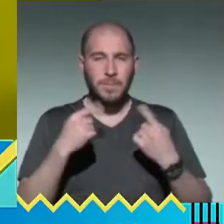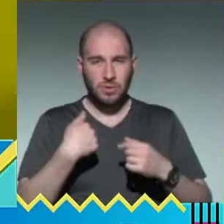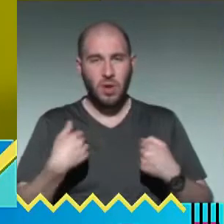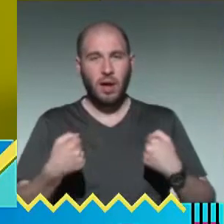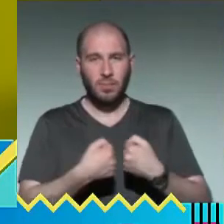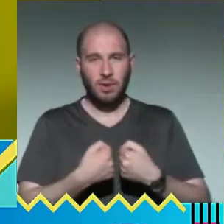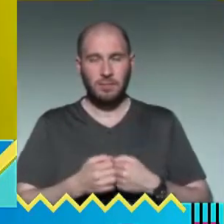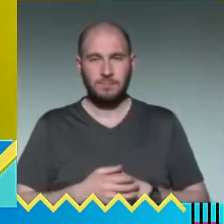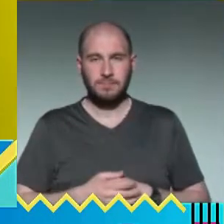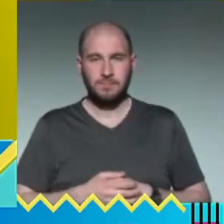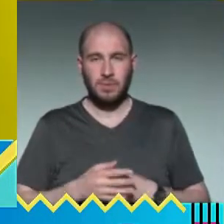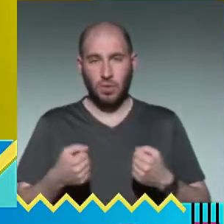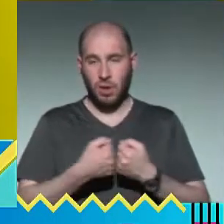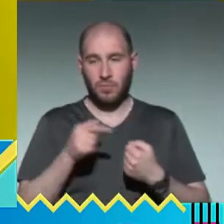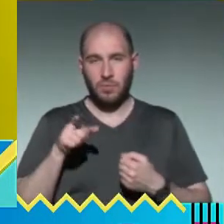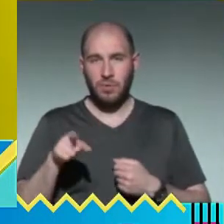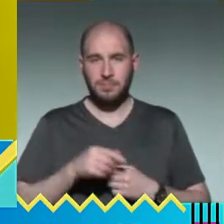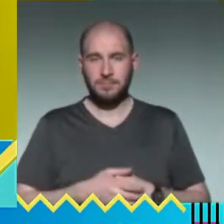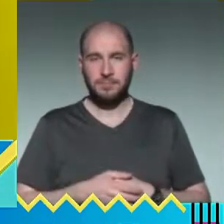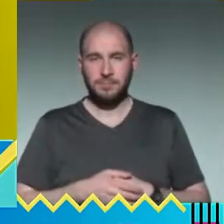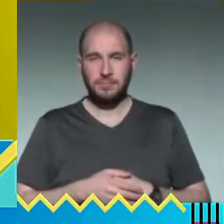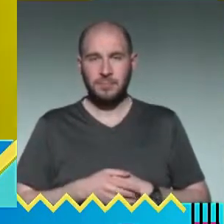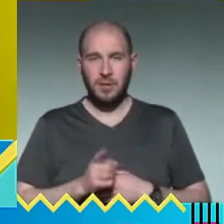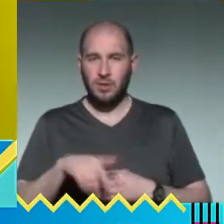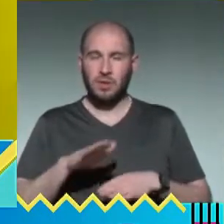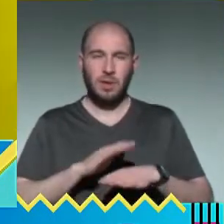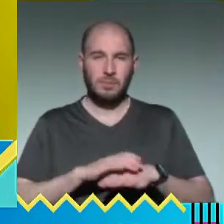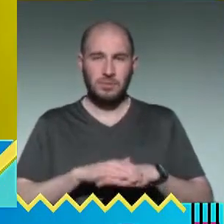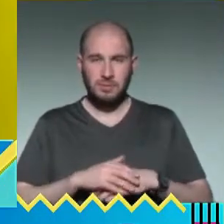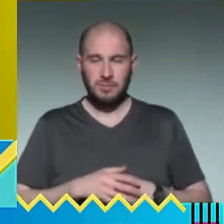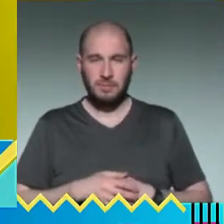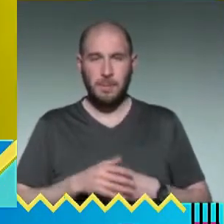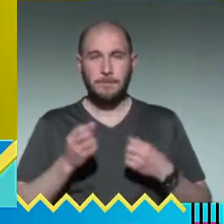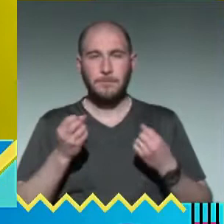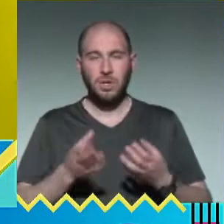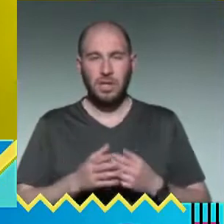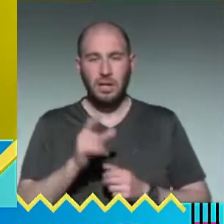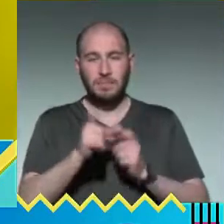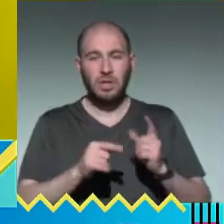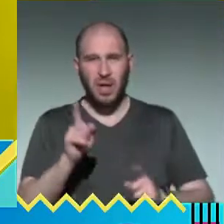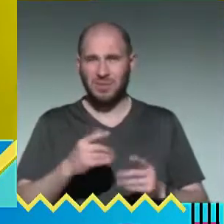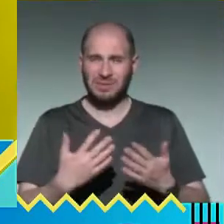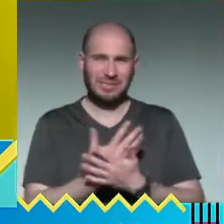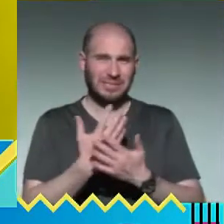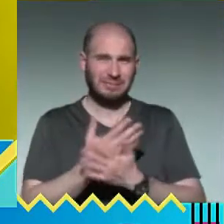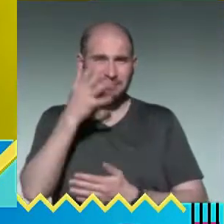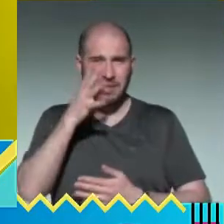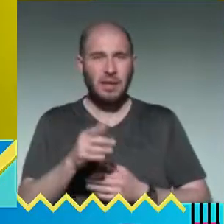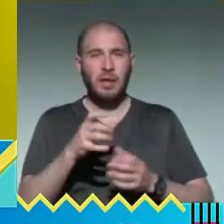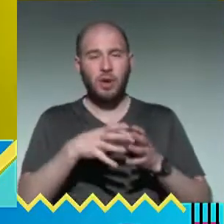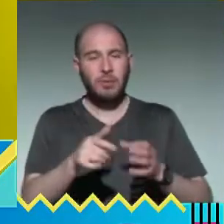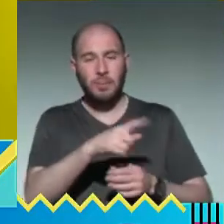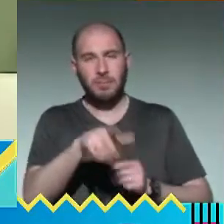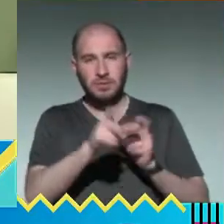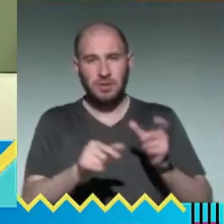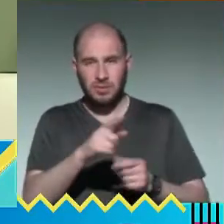comparto con ella que hay que ser responsables porque hay gente que le está pasando mal y esa gente tiene